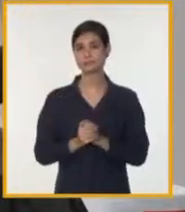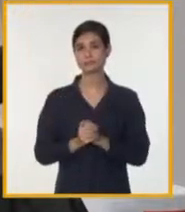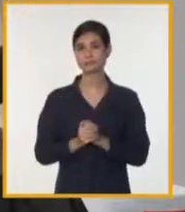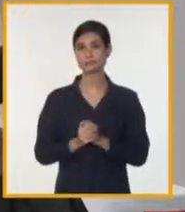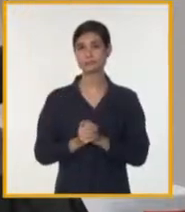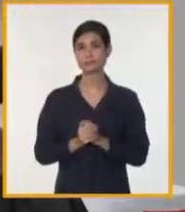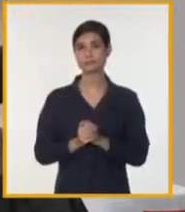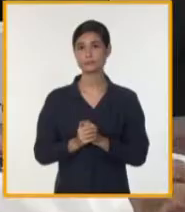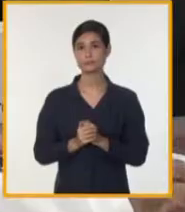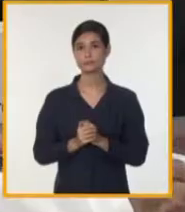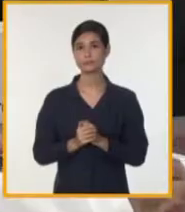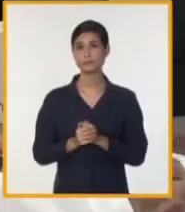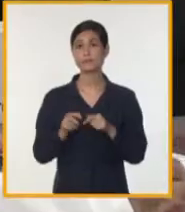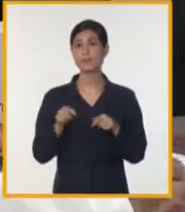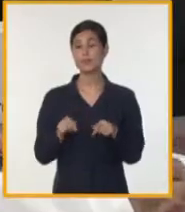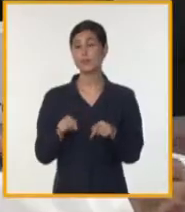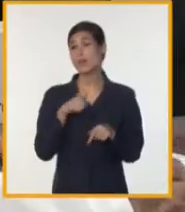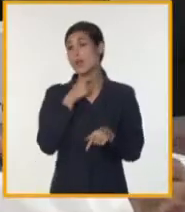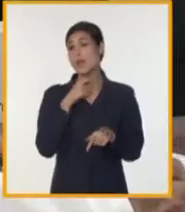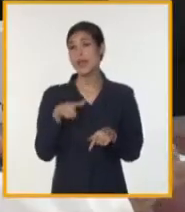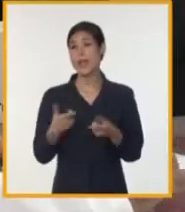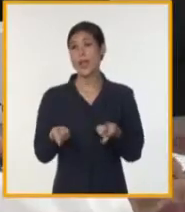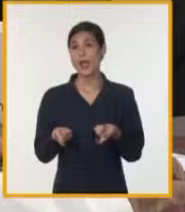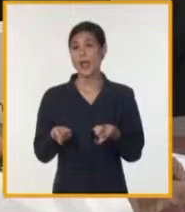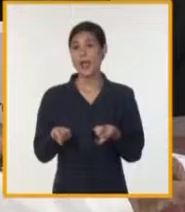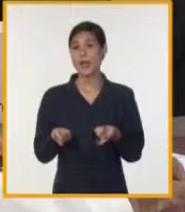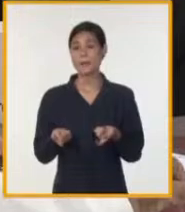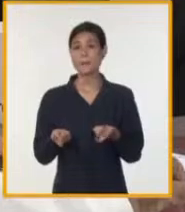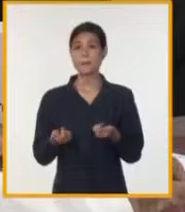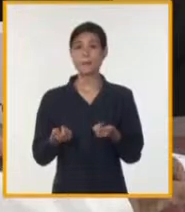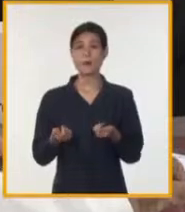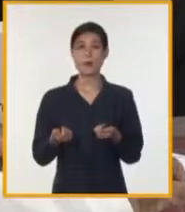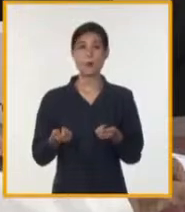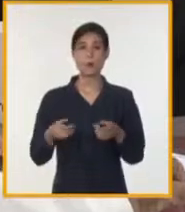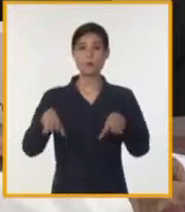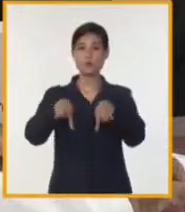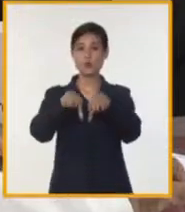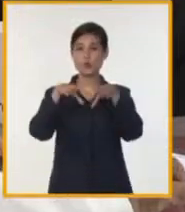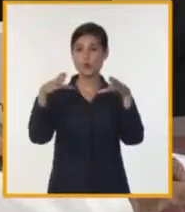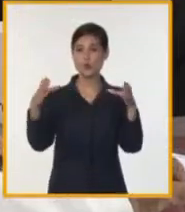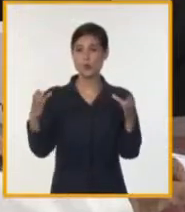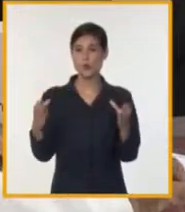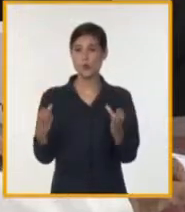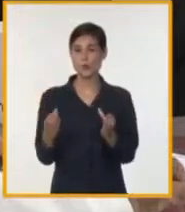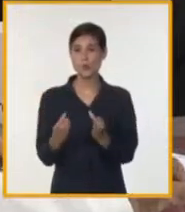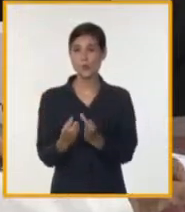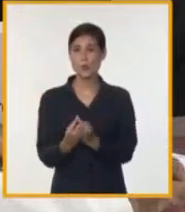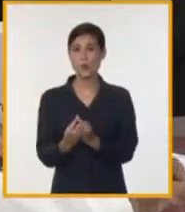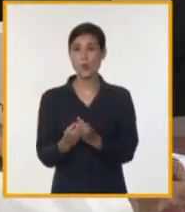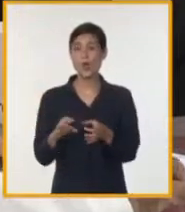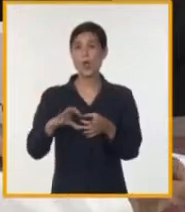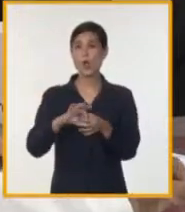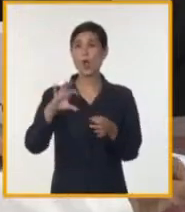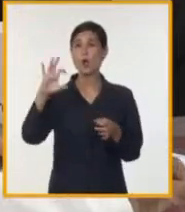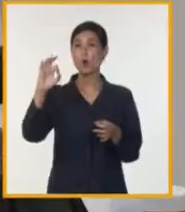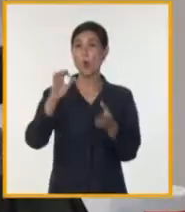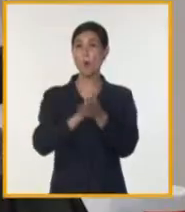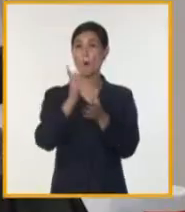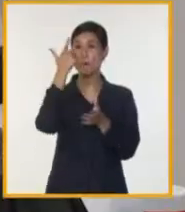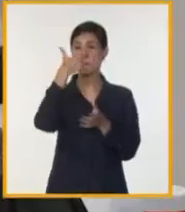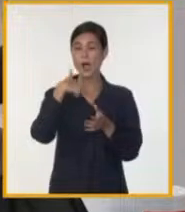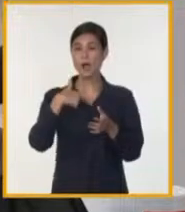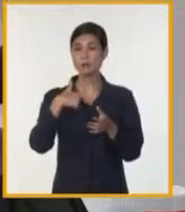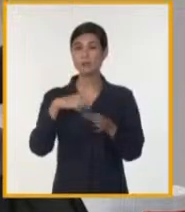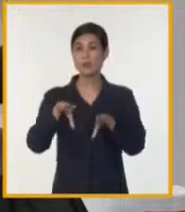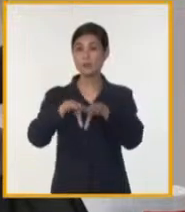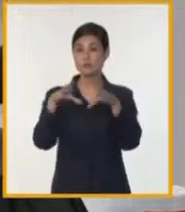de repuesto, por batería, goma, etcétera, ¿no? Hoy nos golpean mucho los aspectos técnicos relacionados con la